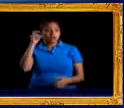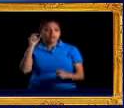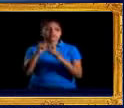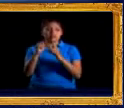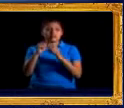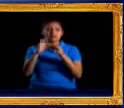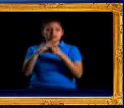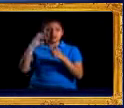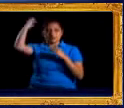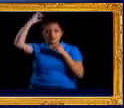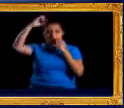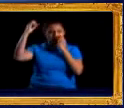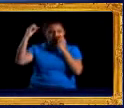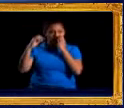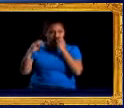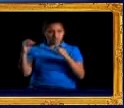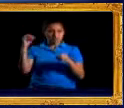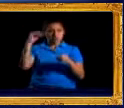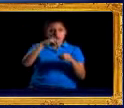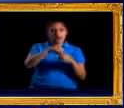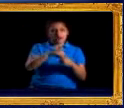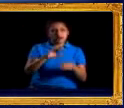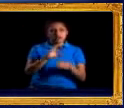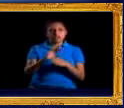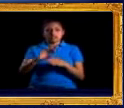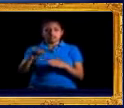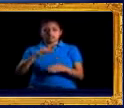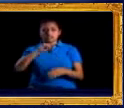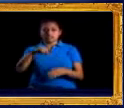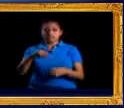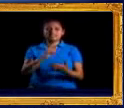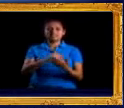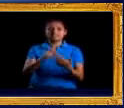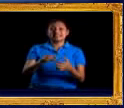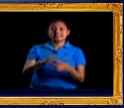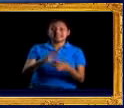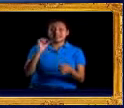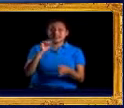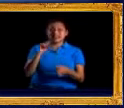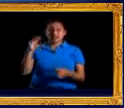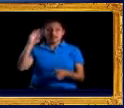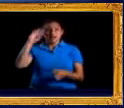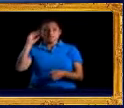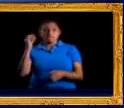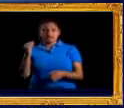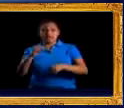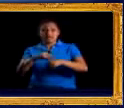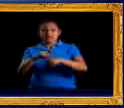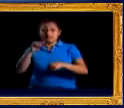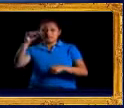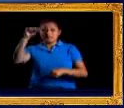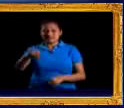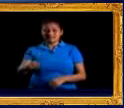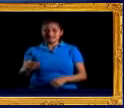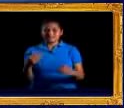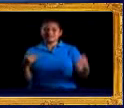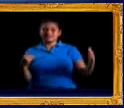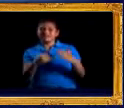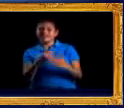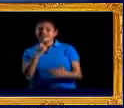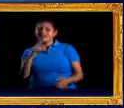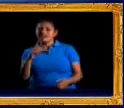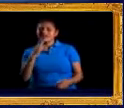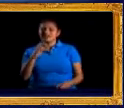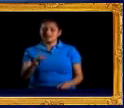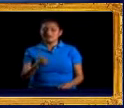la profecía y guardan las cosas que están escritas en ella, porque el tiempo está cerca. Dígale al que tiene ahí a la